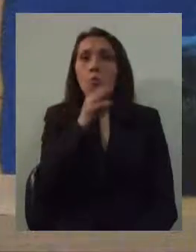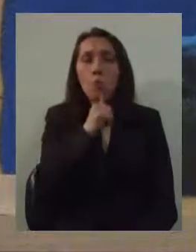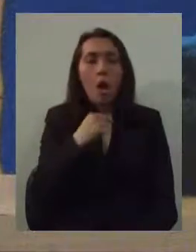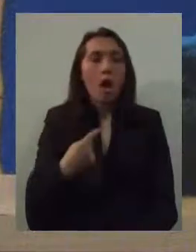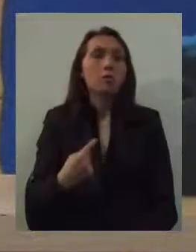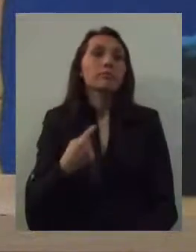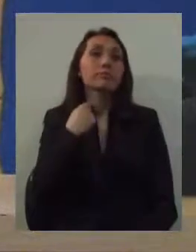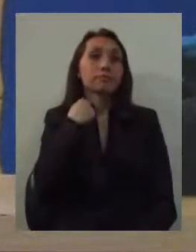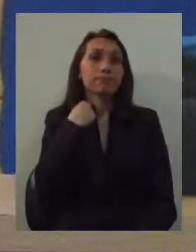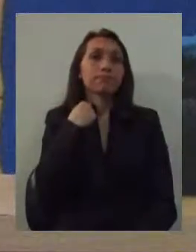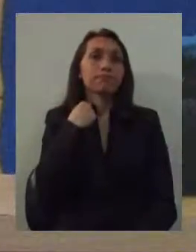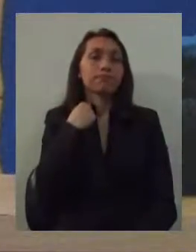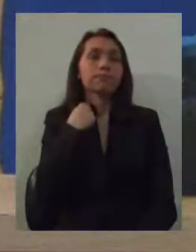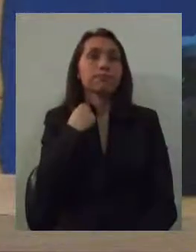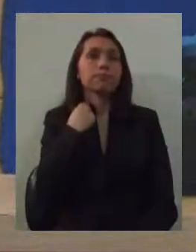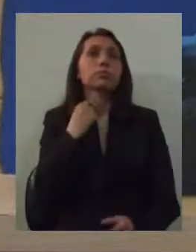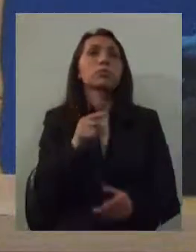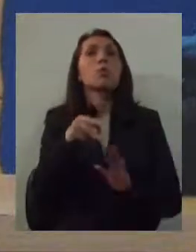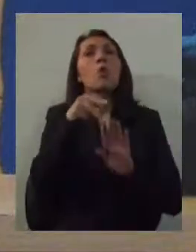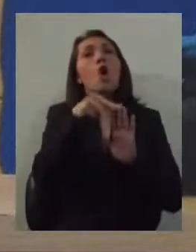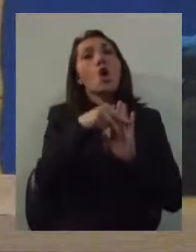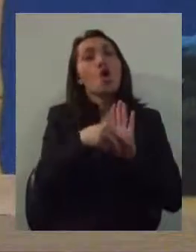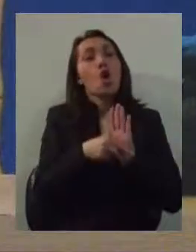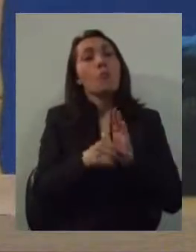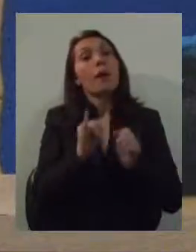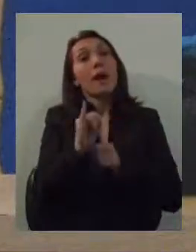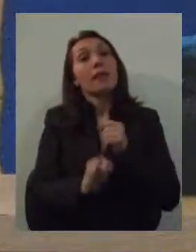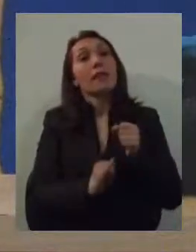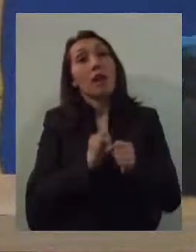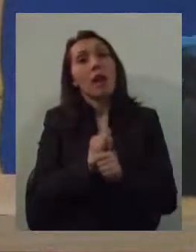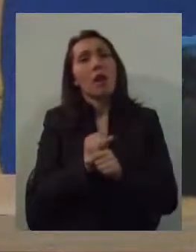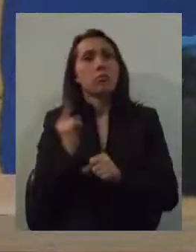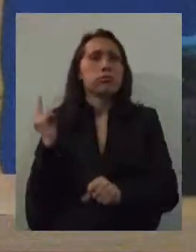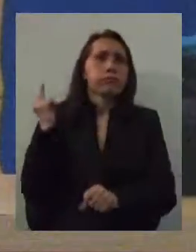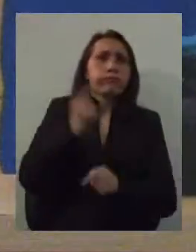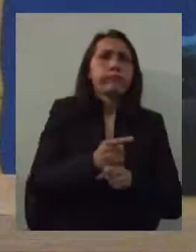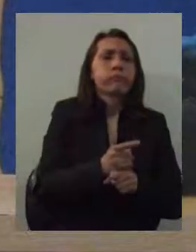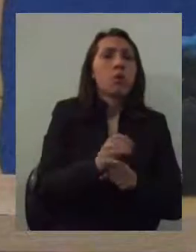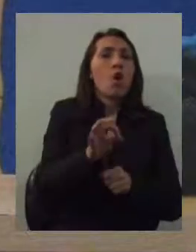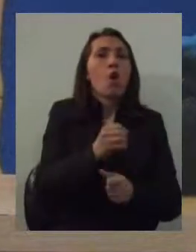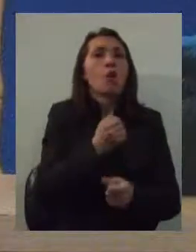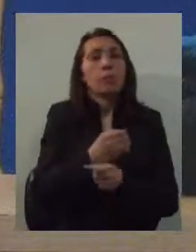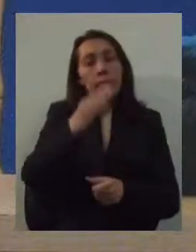afectación de una especie de normas internacionalmente imperativas o de policía